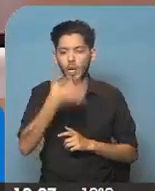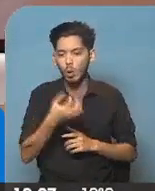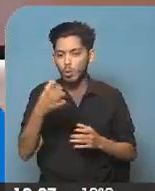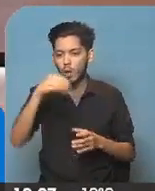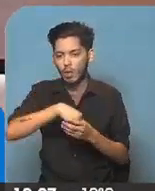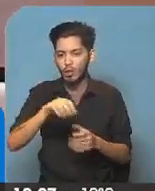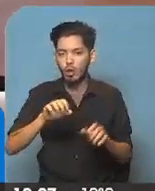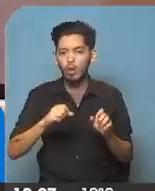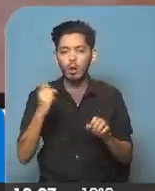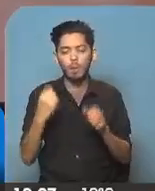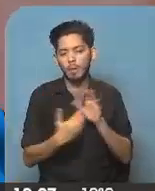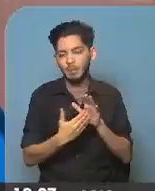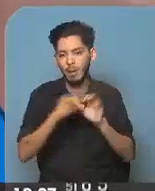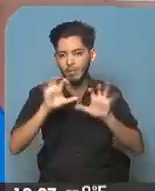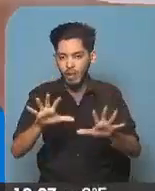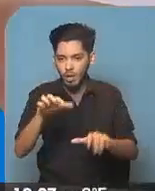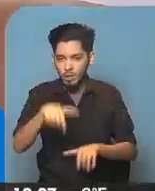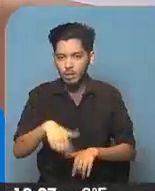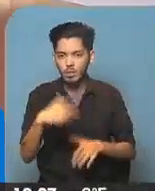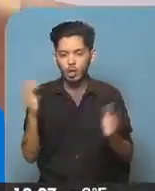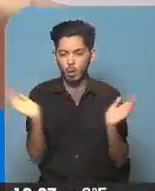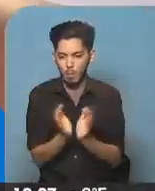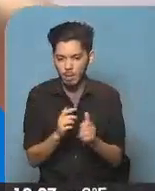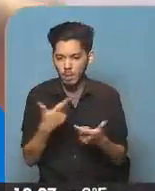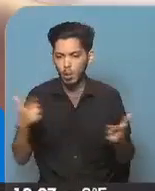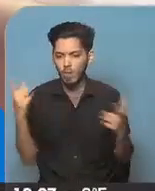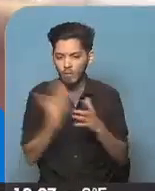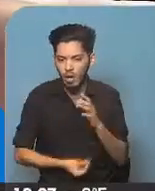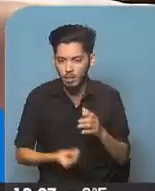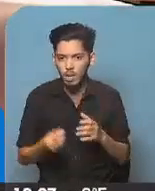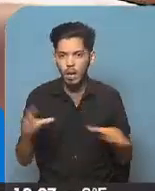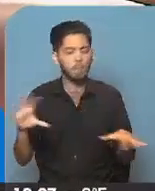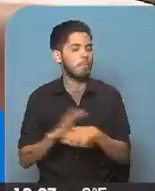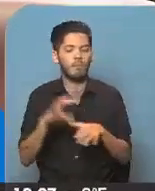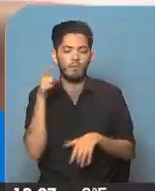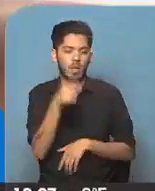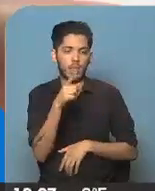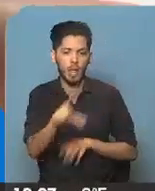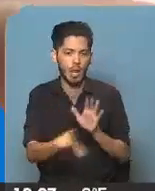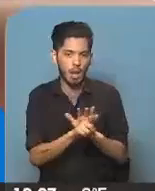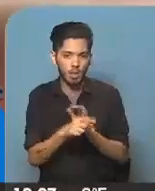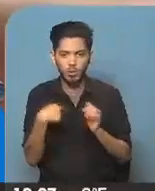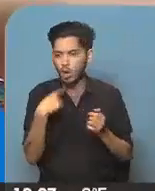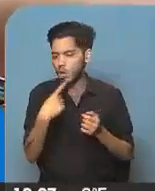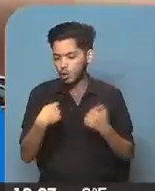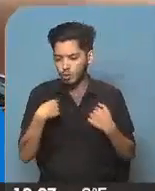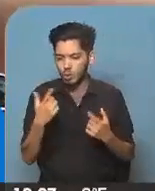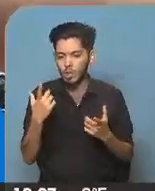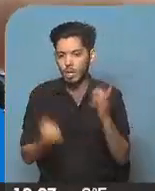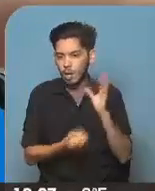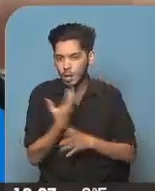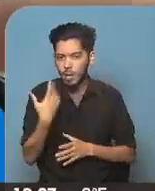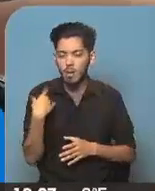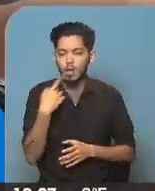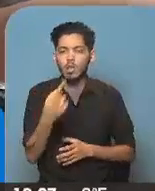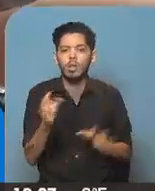la ley es compacta que no tiene grietas que no puede haber perfecta alguno lo digo yo que la que la hice me remito lo que dijo